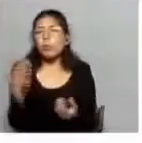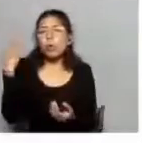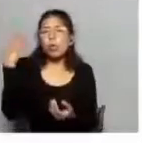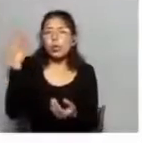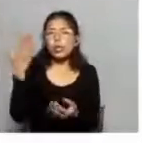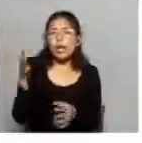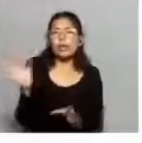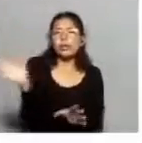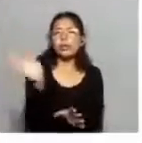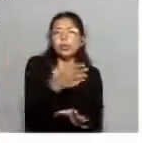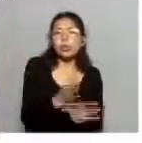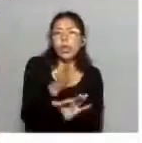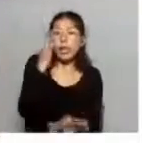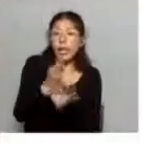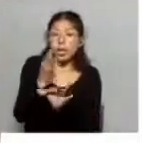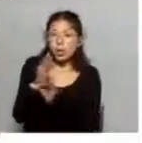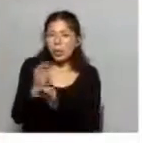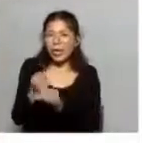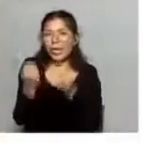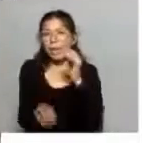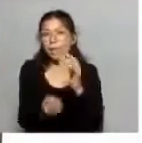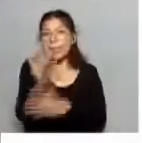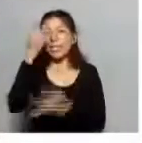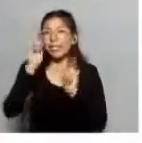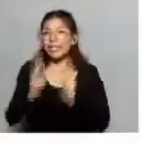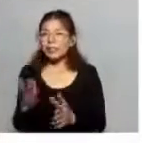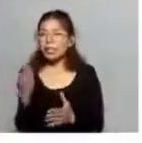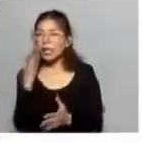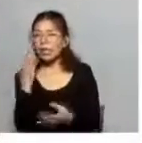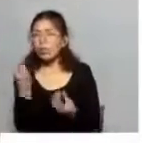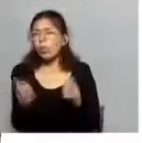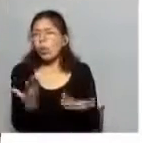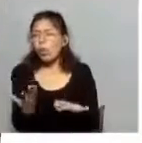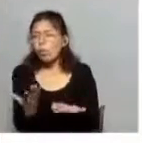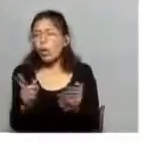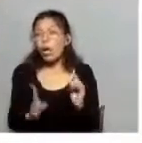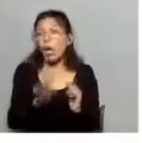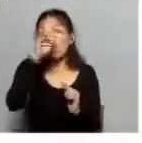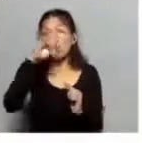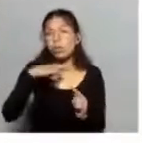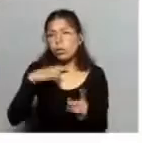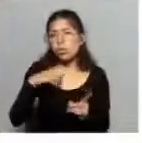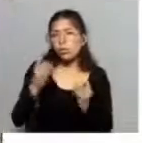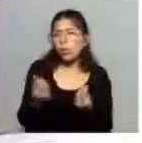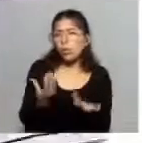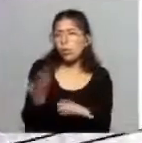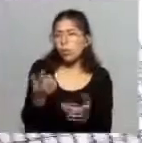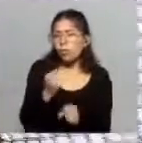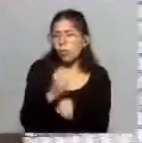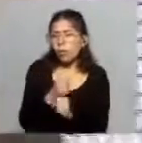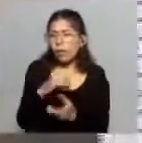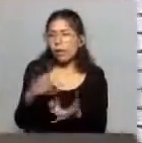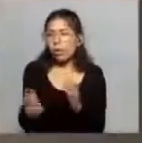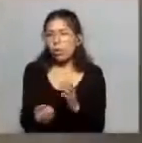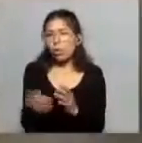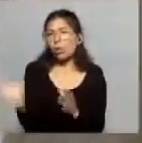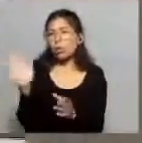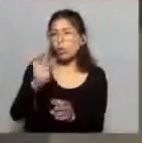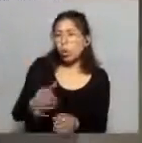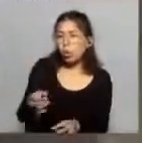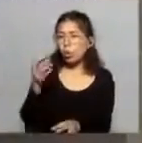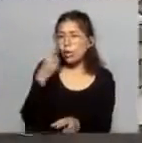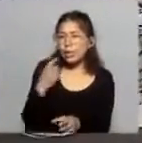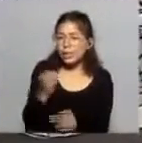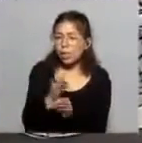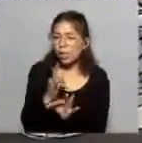64 establecimientos educativos sobre todo del interior que ya iban a tener esta implementación Cómo están haciendo bueno en este momento se